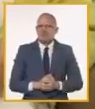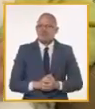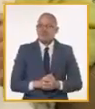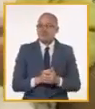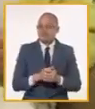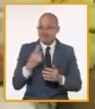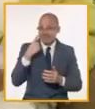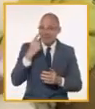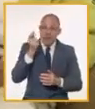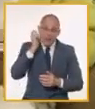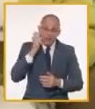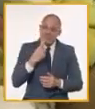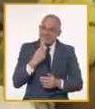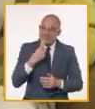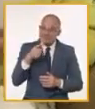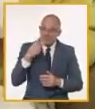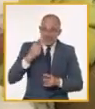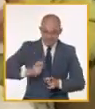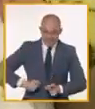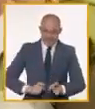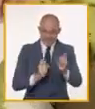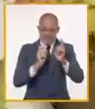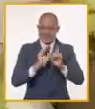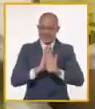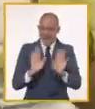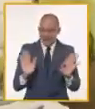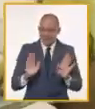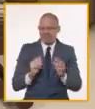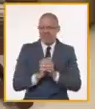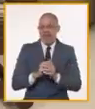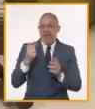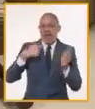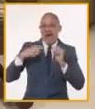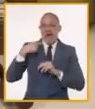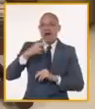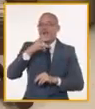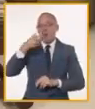la revolución y a Machado le dan una tarea durísima.